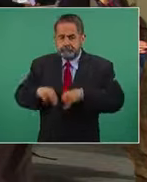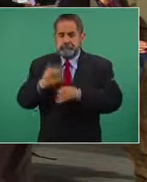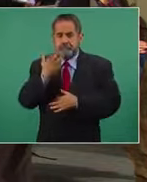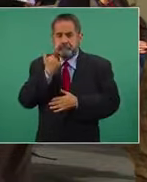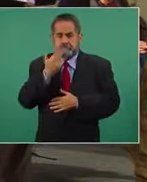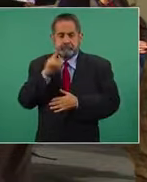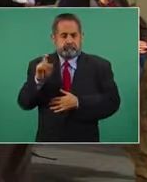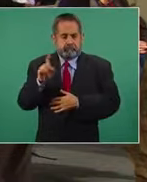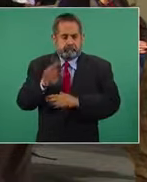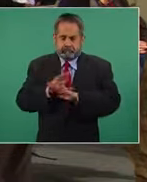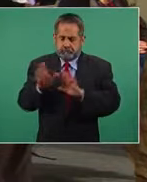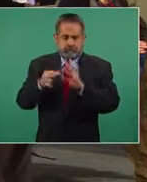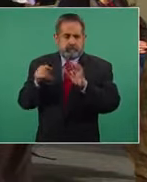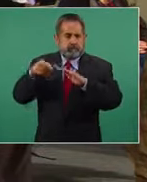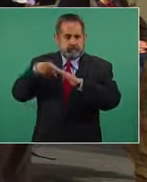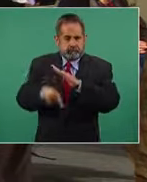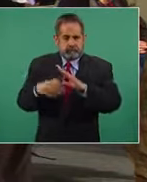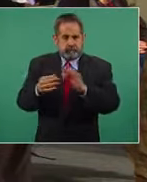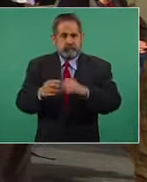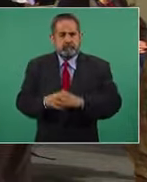Para no ahondar más en esto,